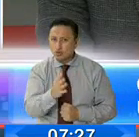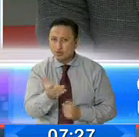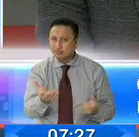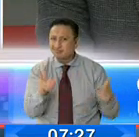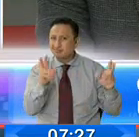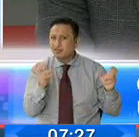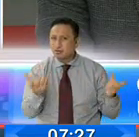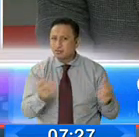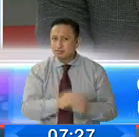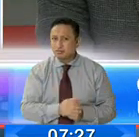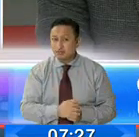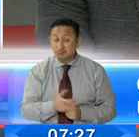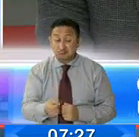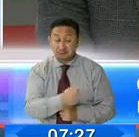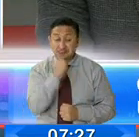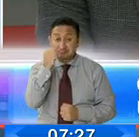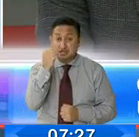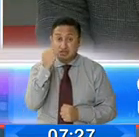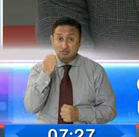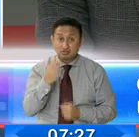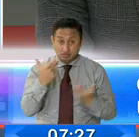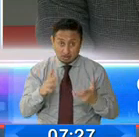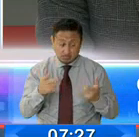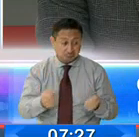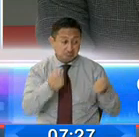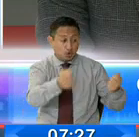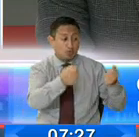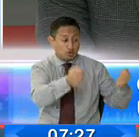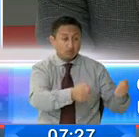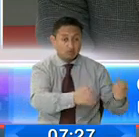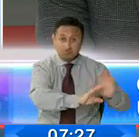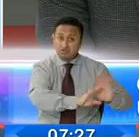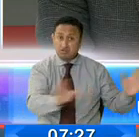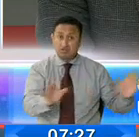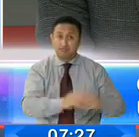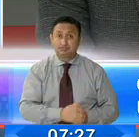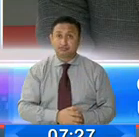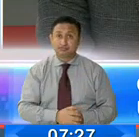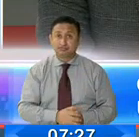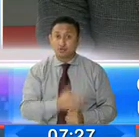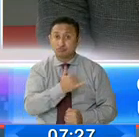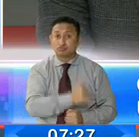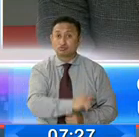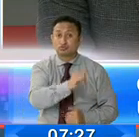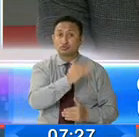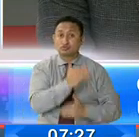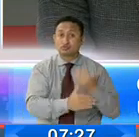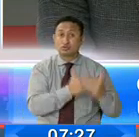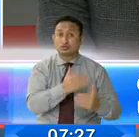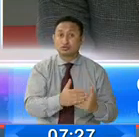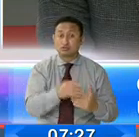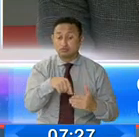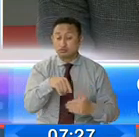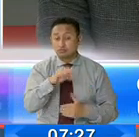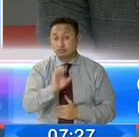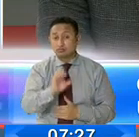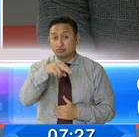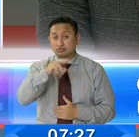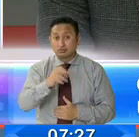tema, simplemente se les restituyó a las organizaciones políticas y siguieron el proceso como el Consejo